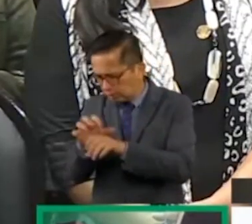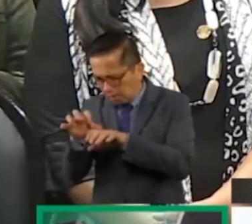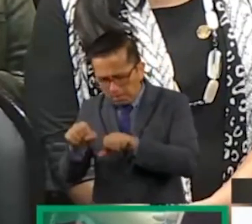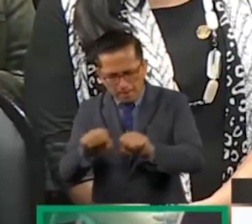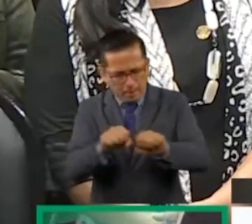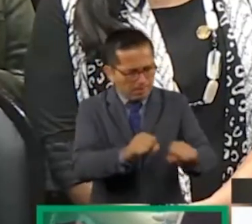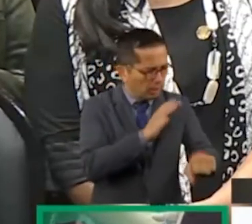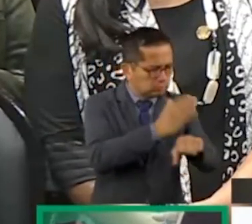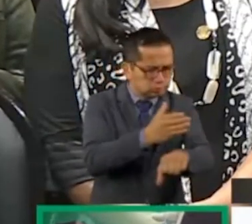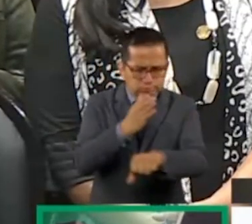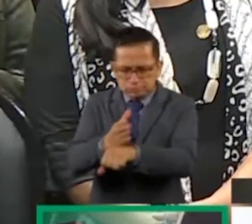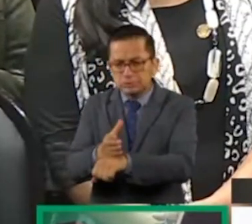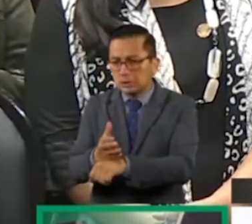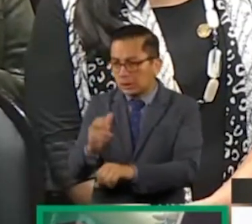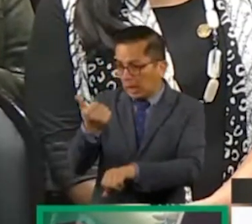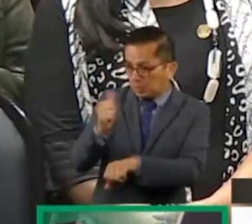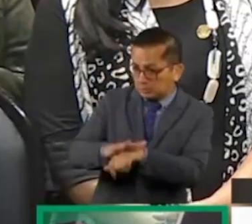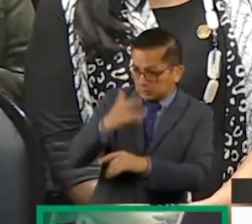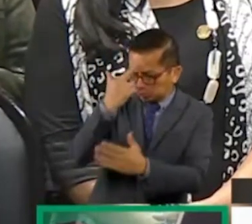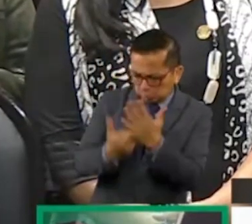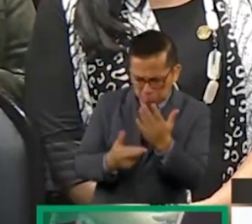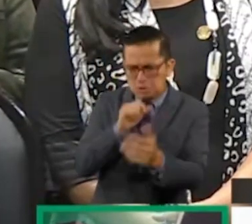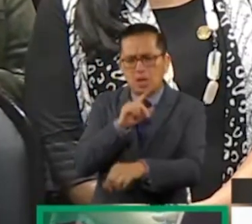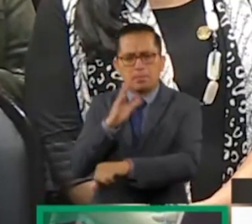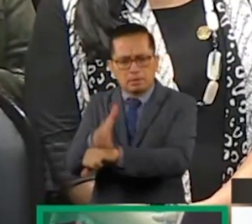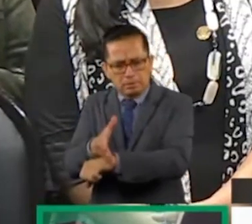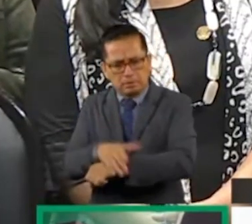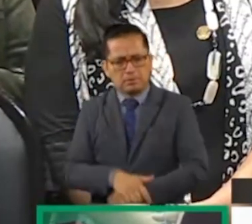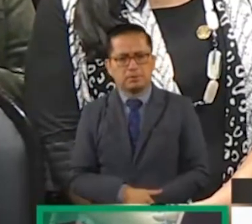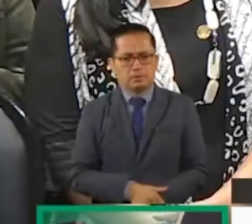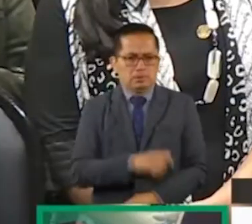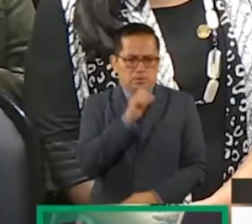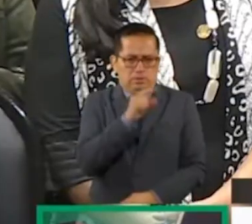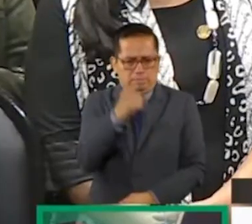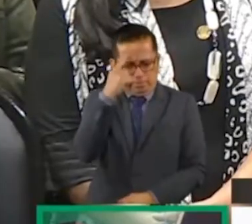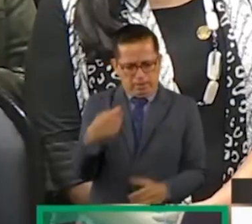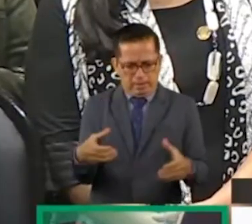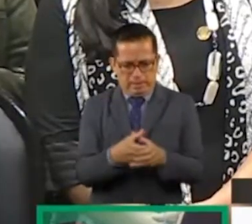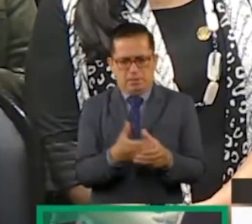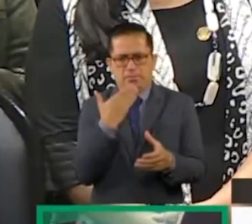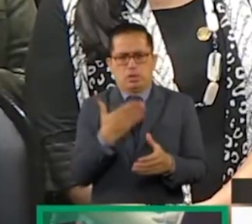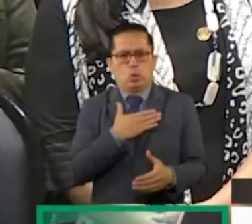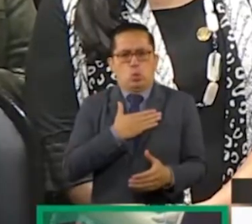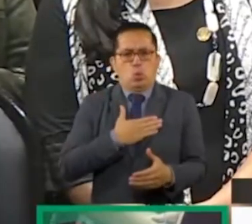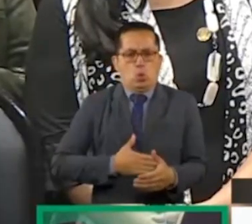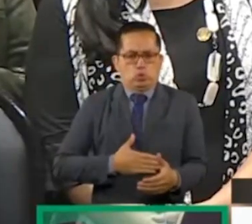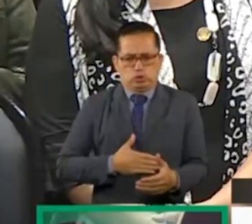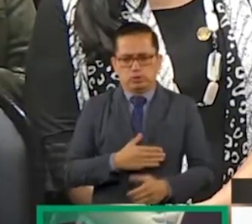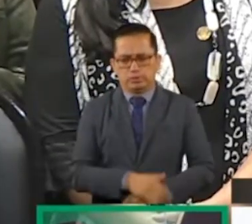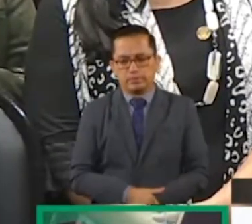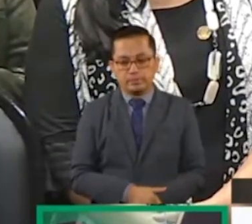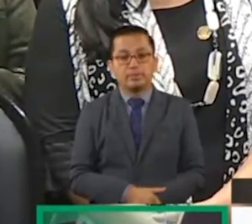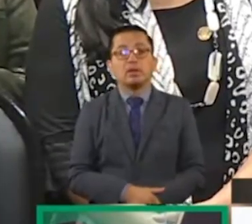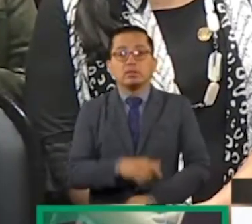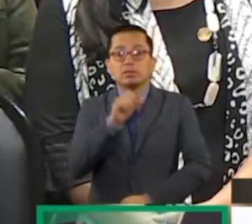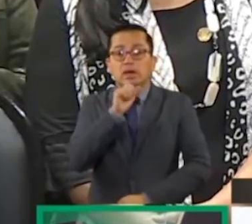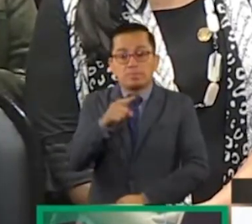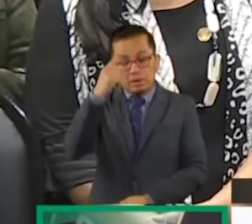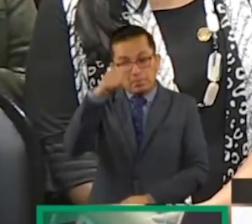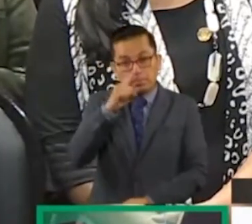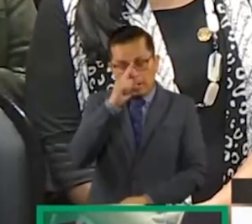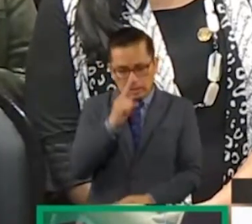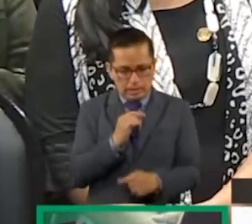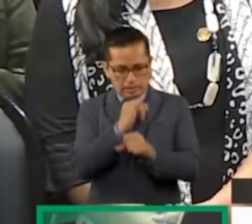faltas administrativas. De la impartición de la justicia, claro, en la parte de la investigación estaremos coadyuvando con